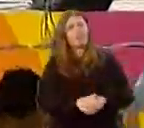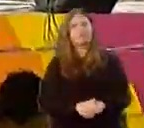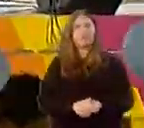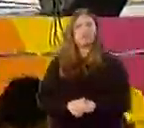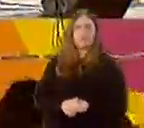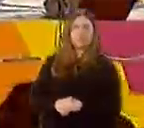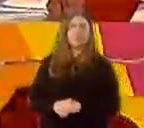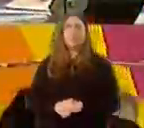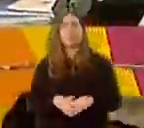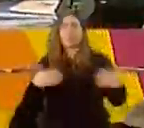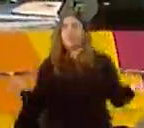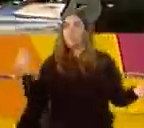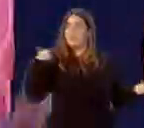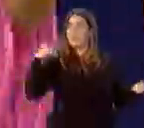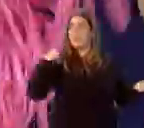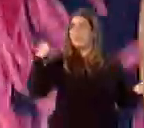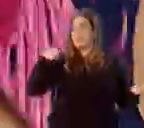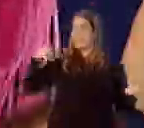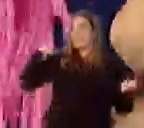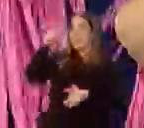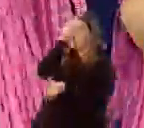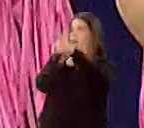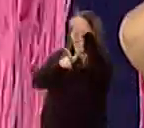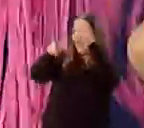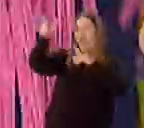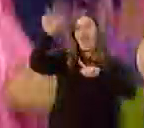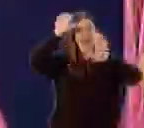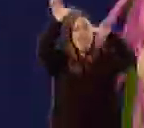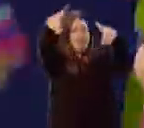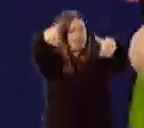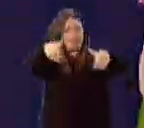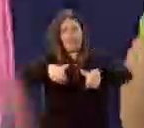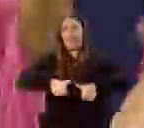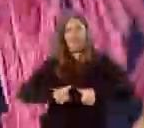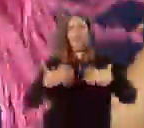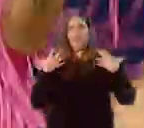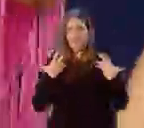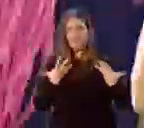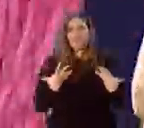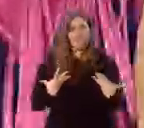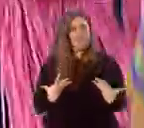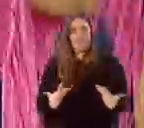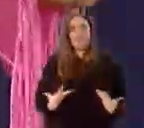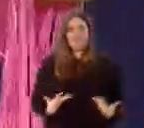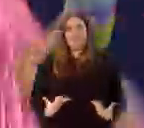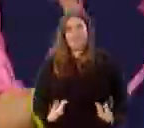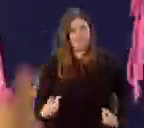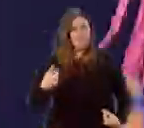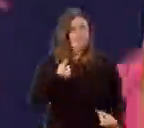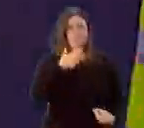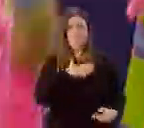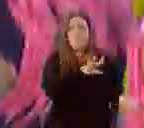ella mientras acaba de conclusión de esa marca la fecha me